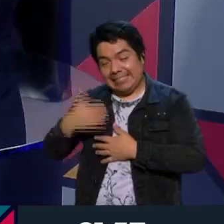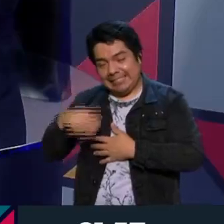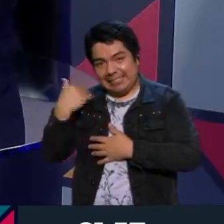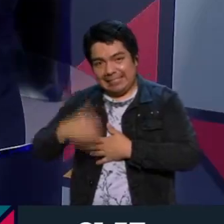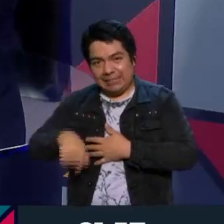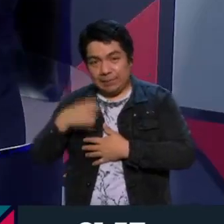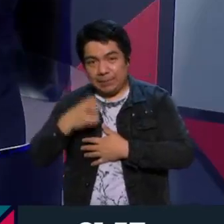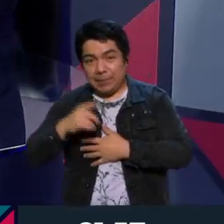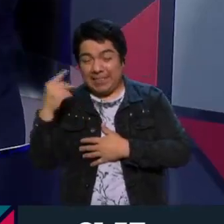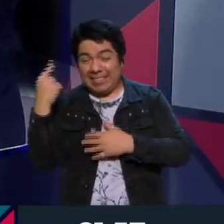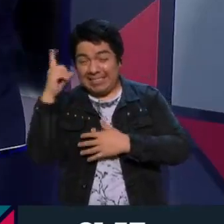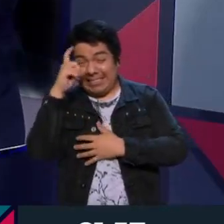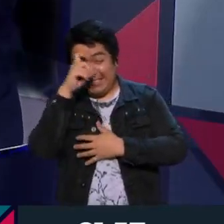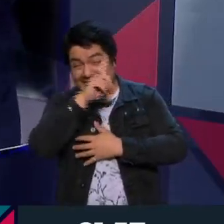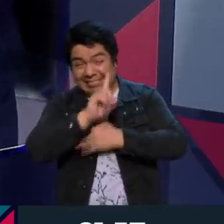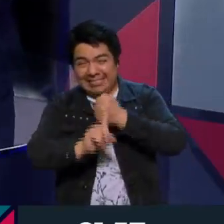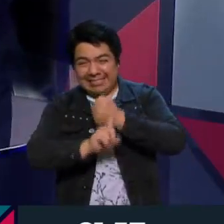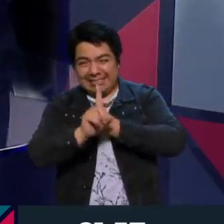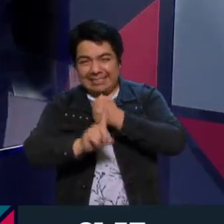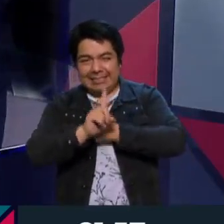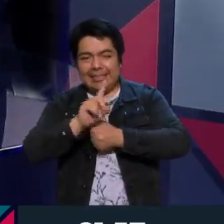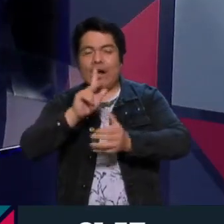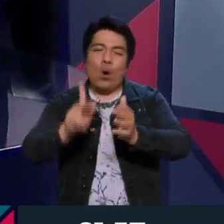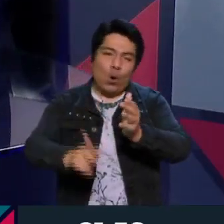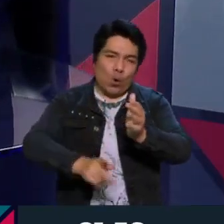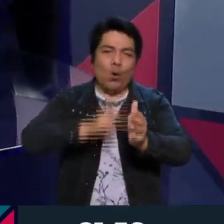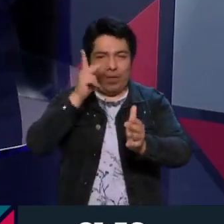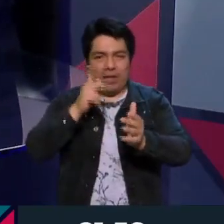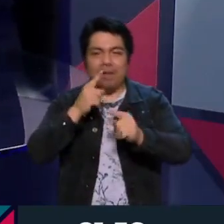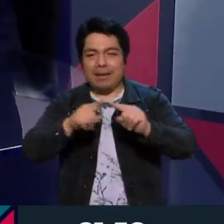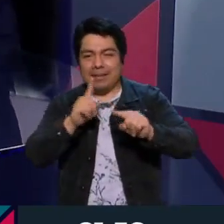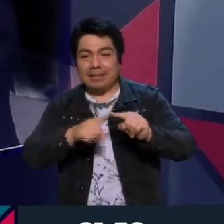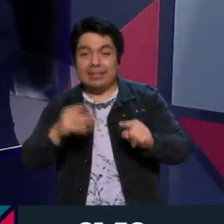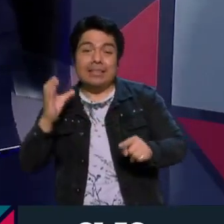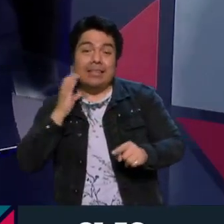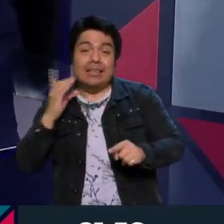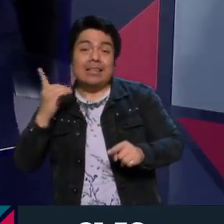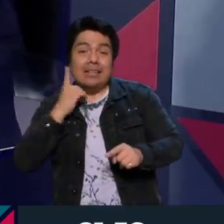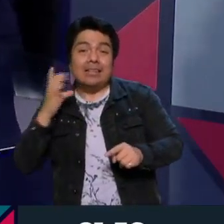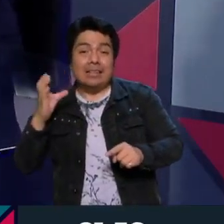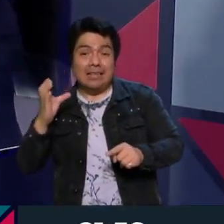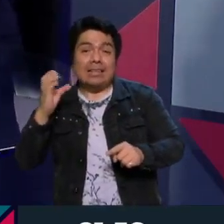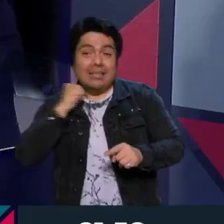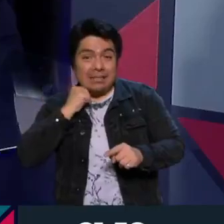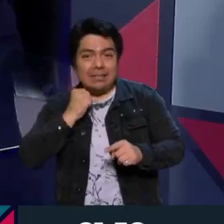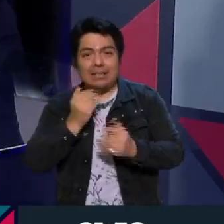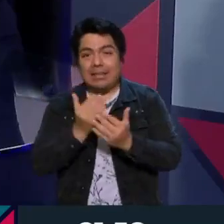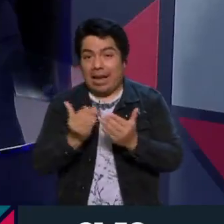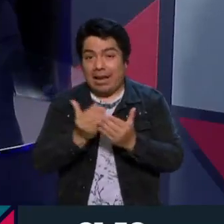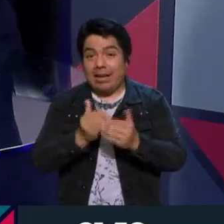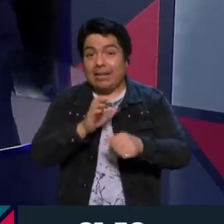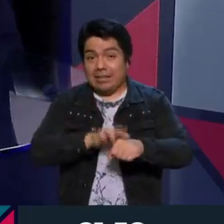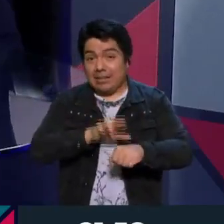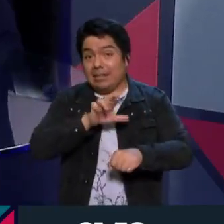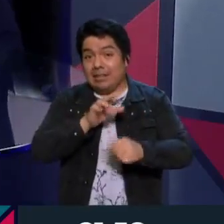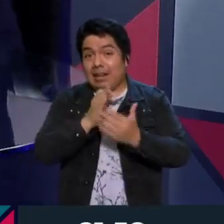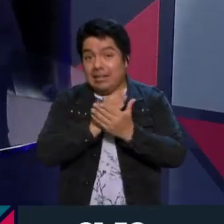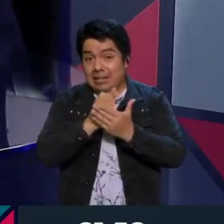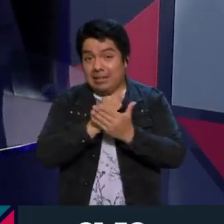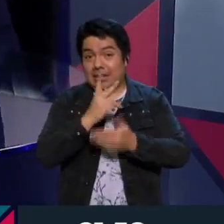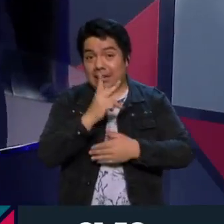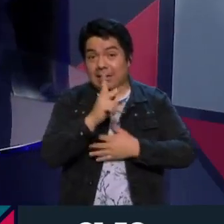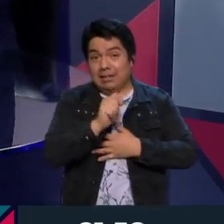será muy problemático, el tema de la no reelección también para legisladores, porque ahí tanto los que forman parte de esta mayoría calificada de Morena, PT y Partido